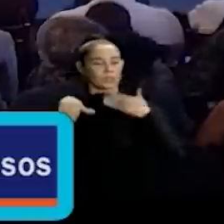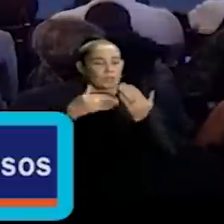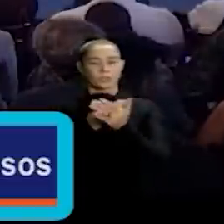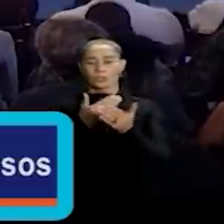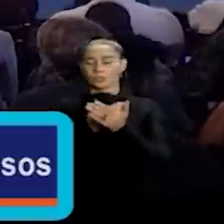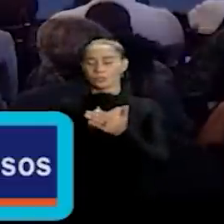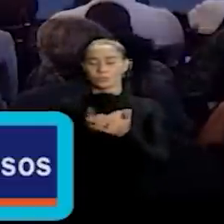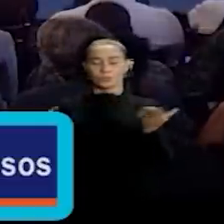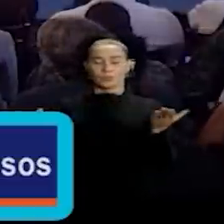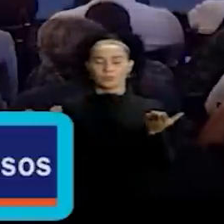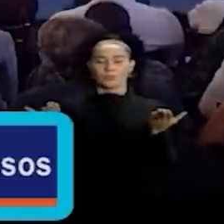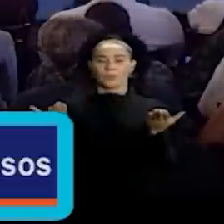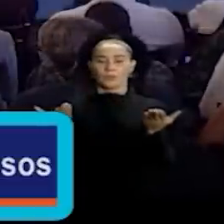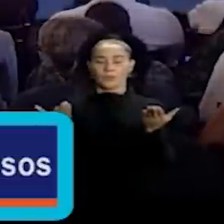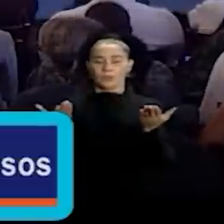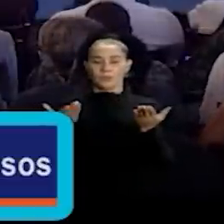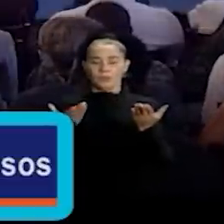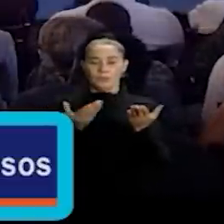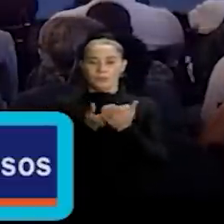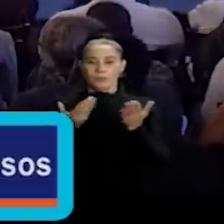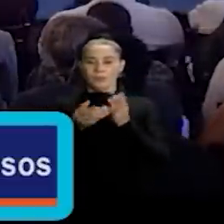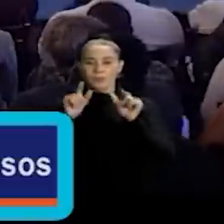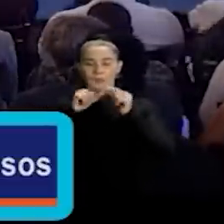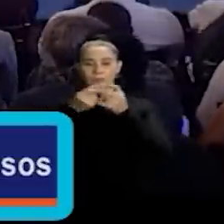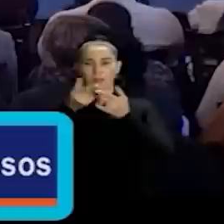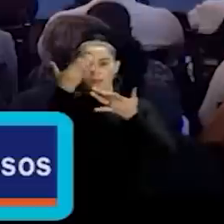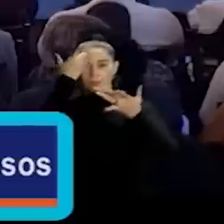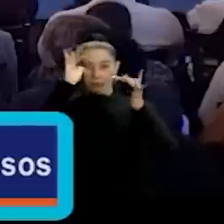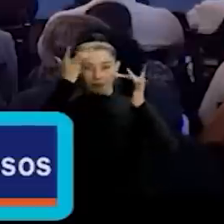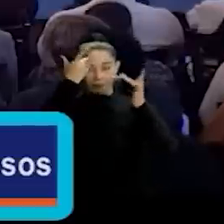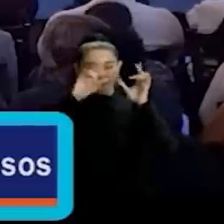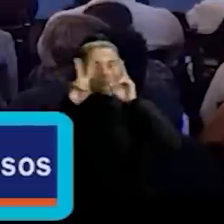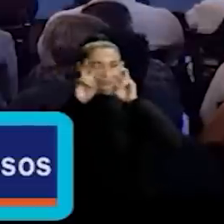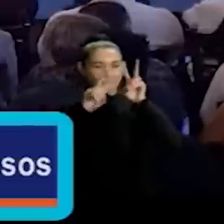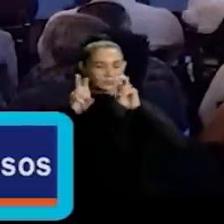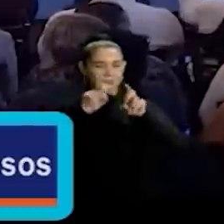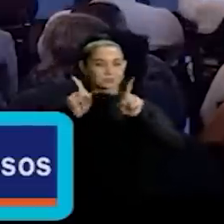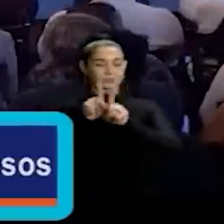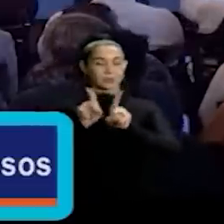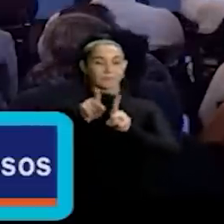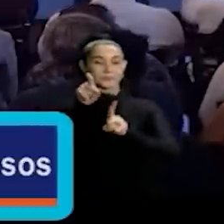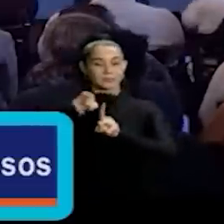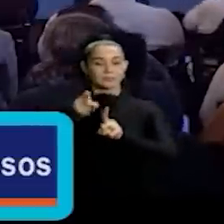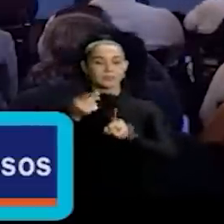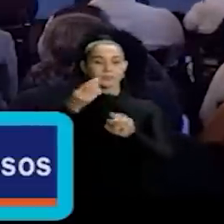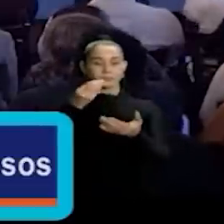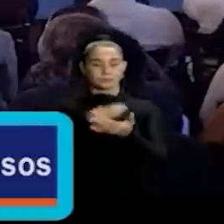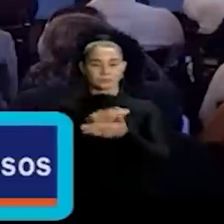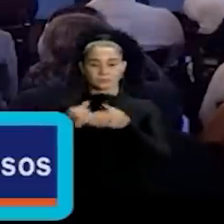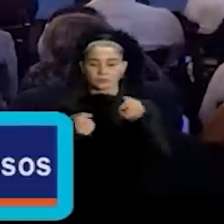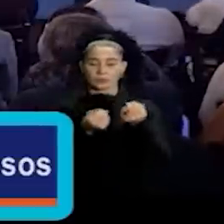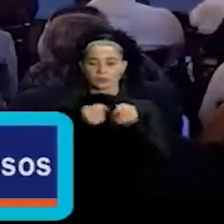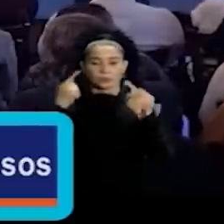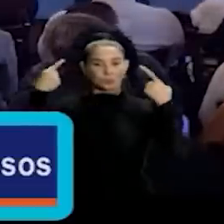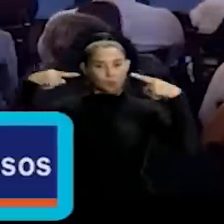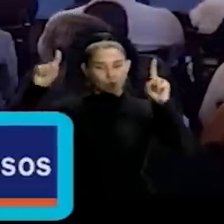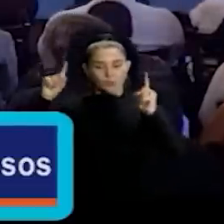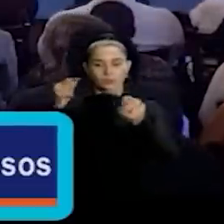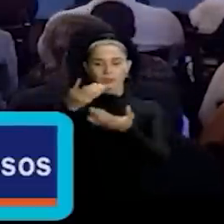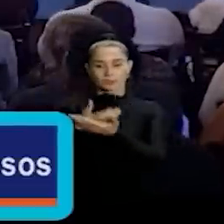y todos los mecanismos y elementos de investigación que participan también tienen su recompensa cuando